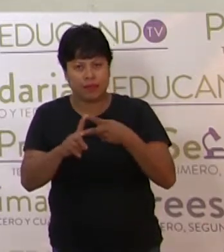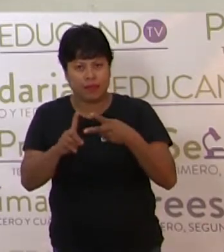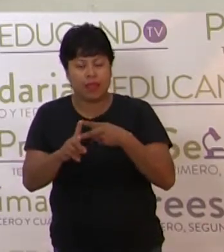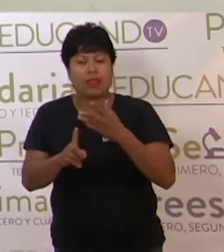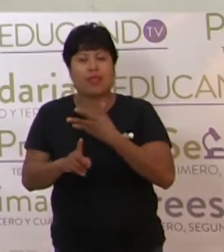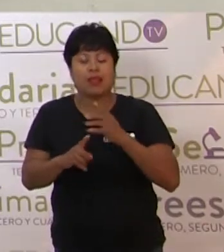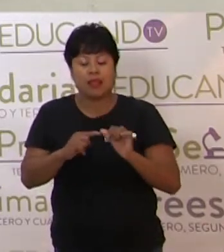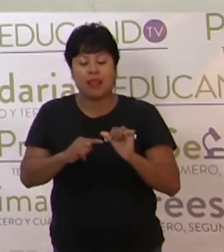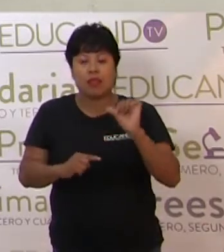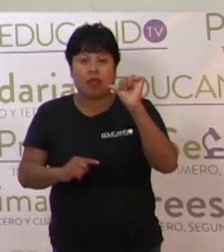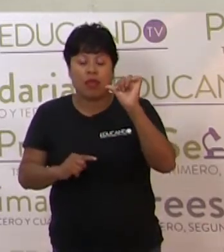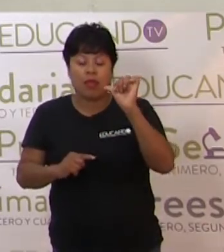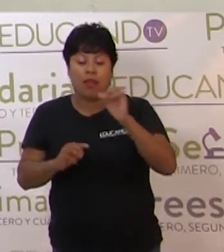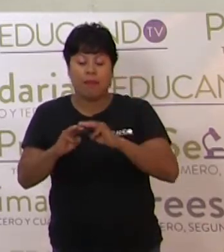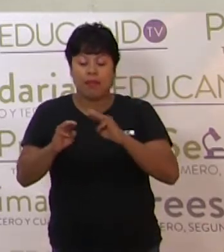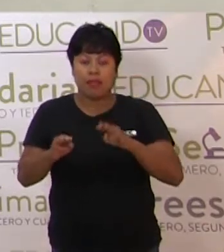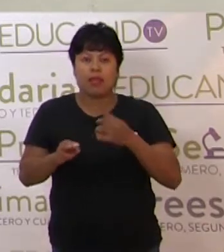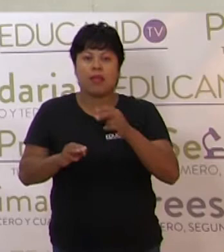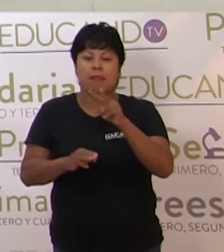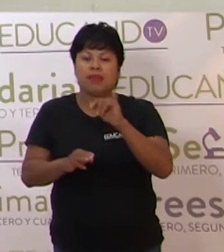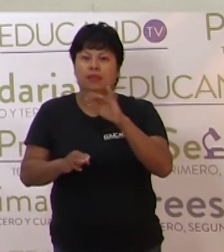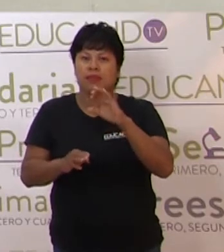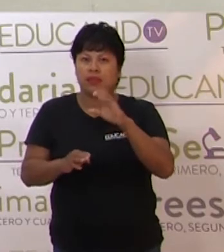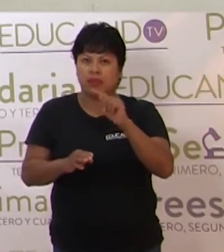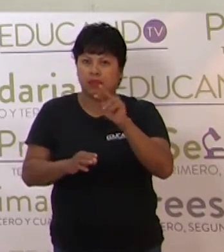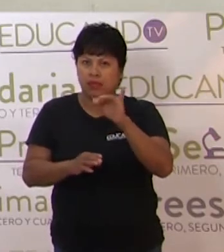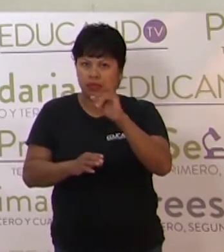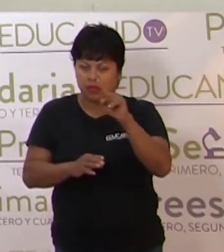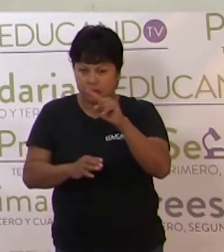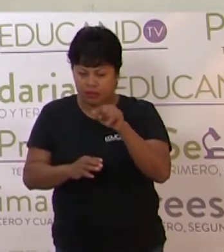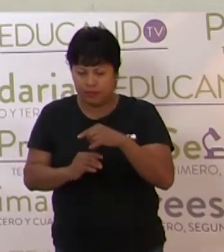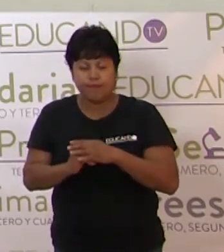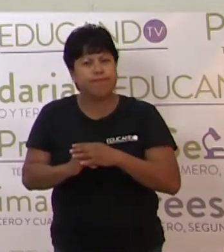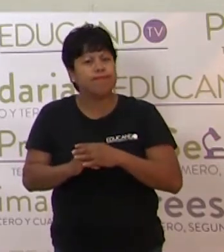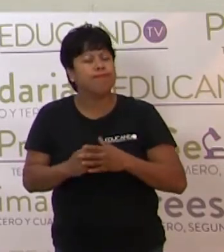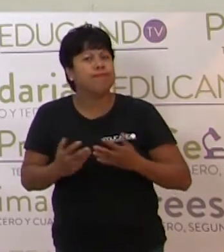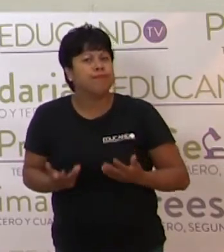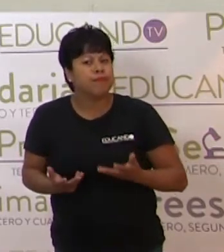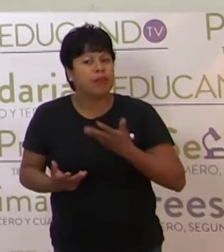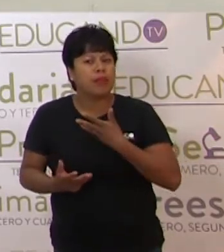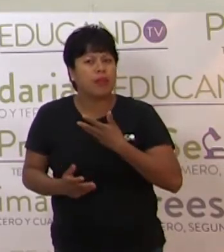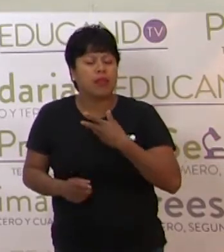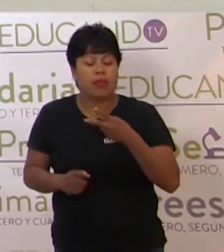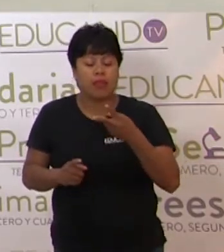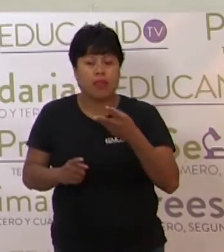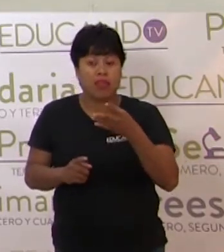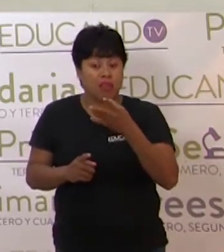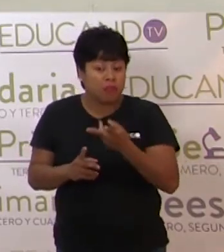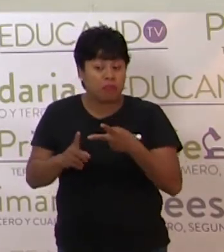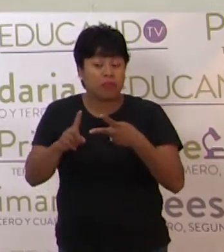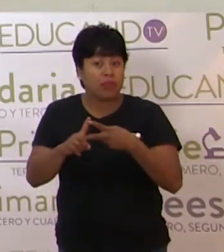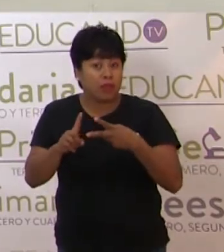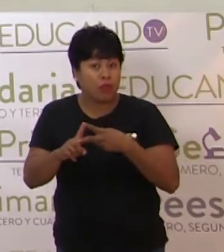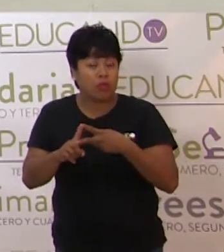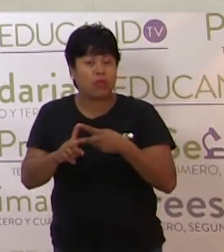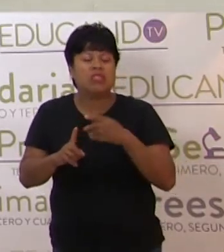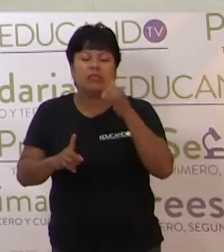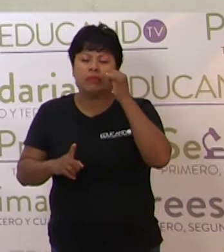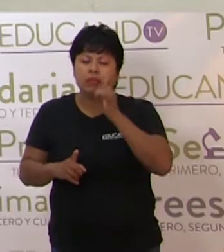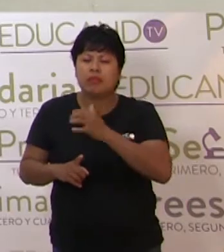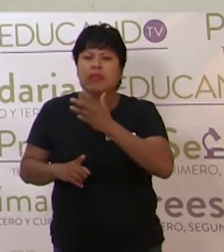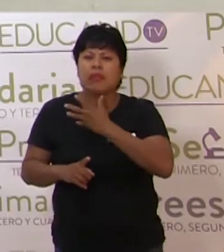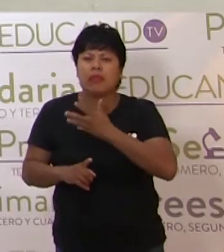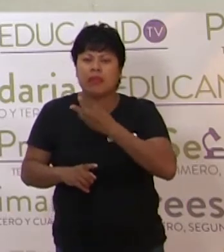la altura la mediana la media triz y la bisectriz por ser un polígono de tres lados el triángulo siempre va a tener